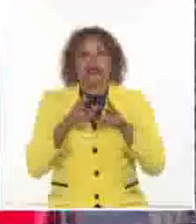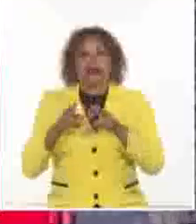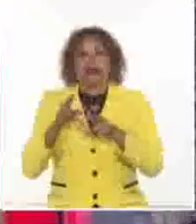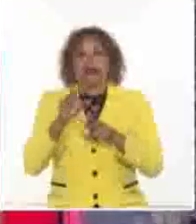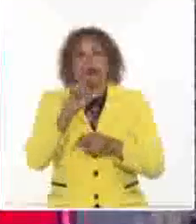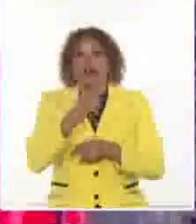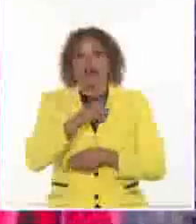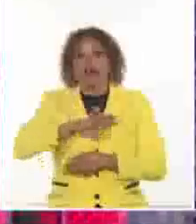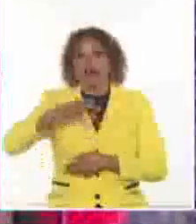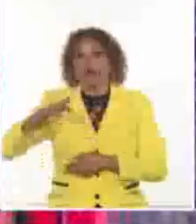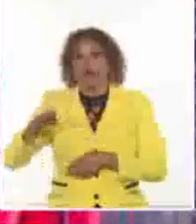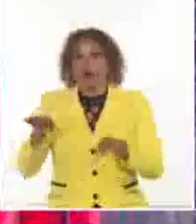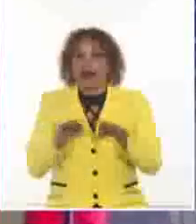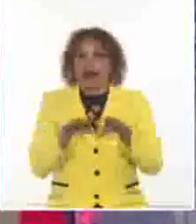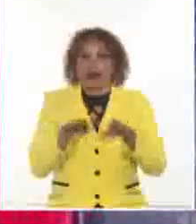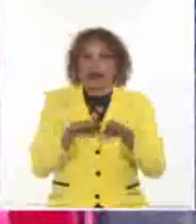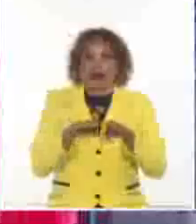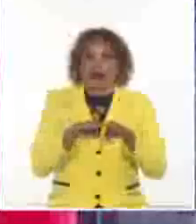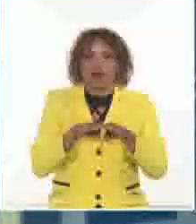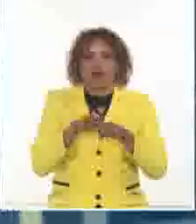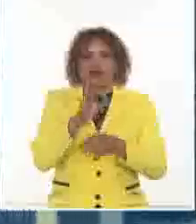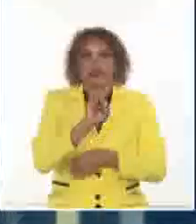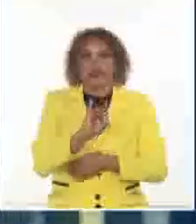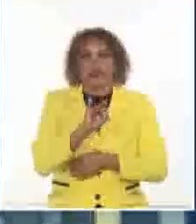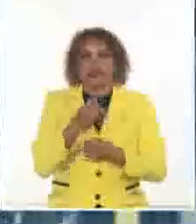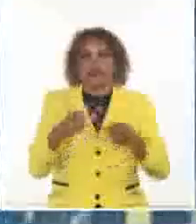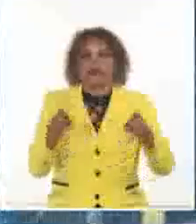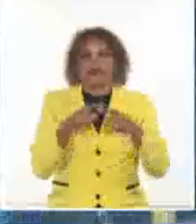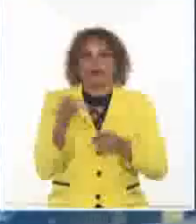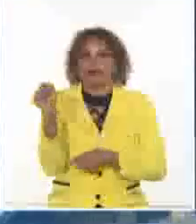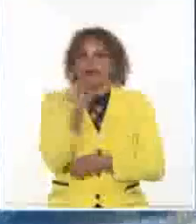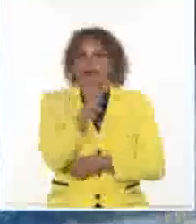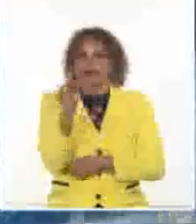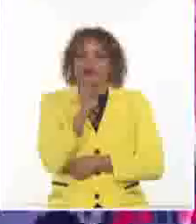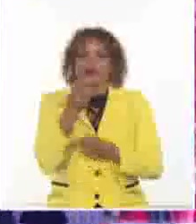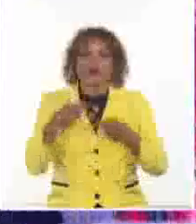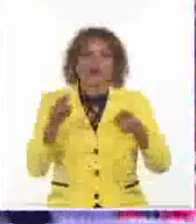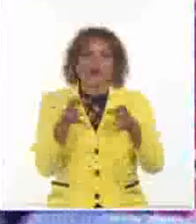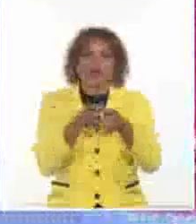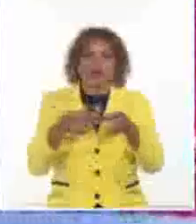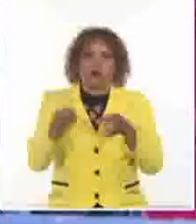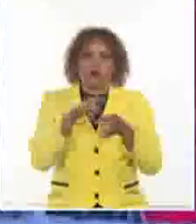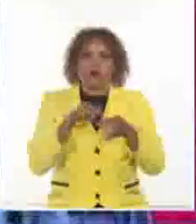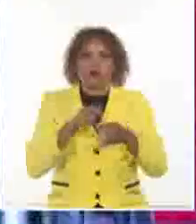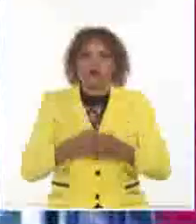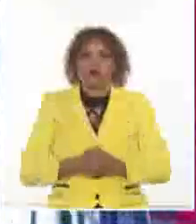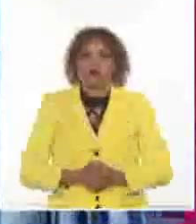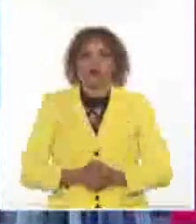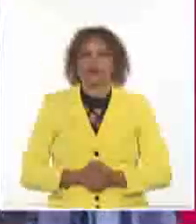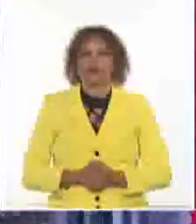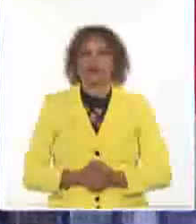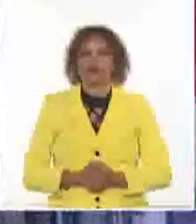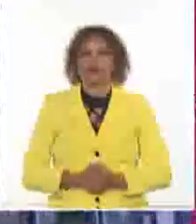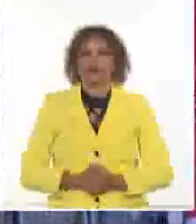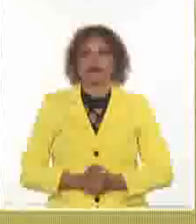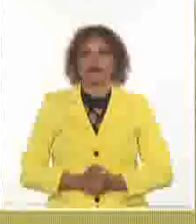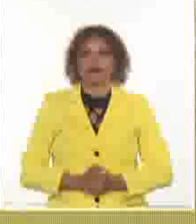Llano sobre el septeto santiaguero. Robier Mesa y Karina Sotomayor, Canal Cubano de